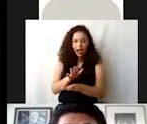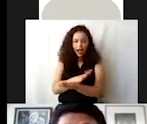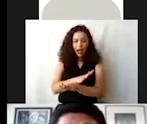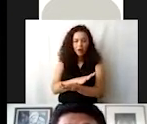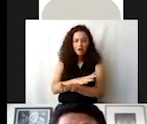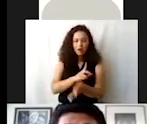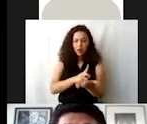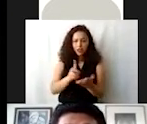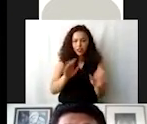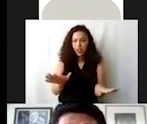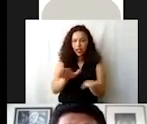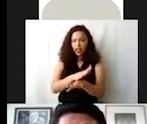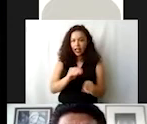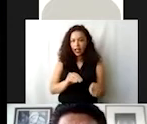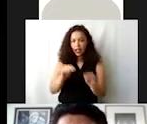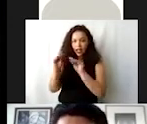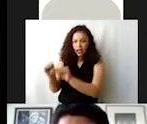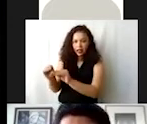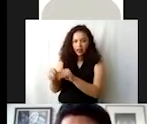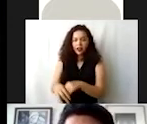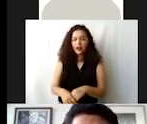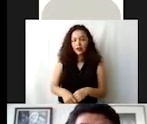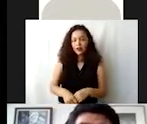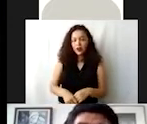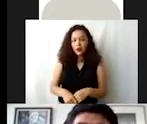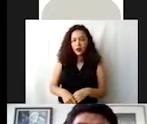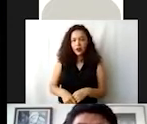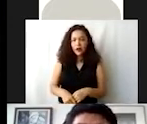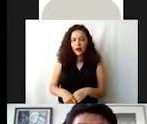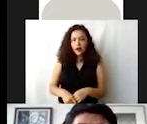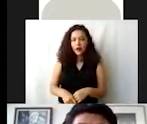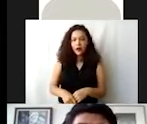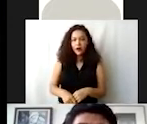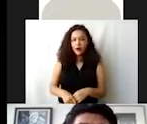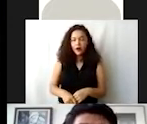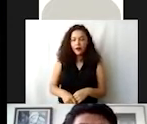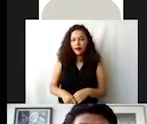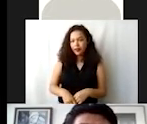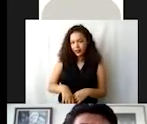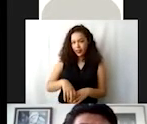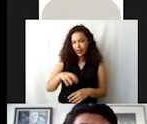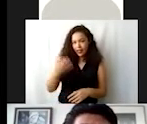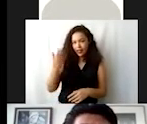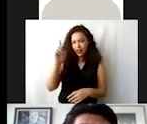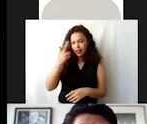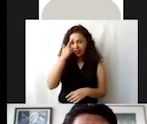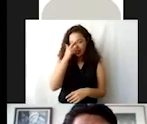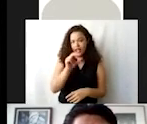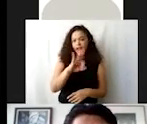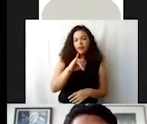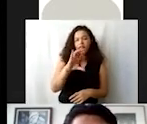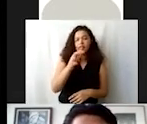domicilio, ¿sí? También habíamos señalado, si ustedes se acuerdan, que la ficha de